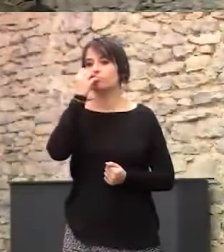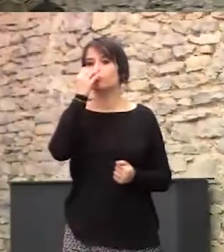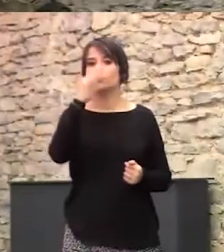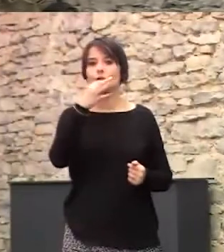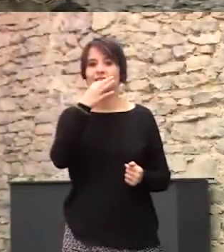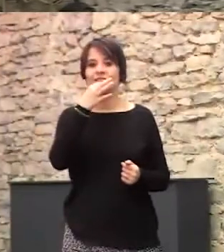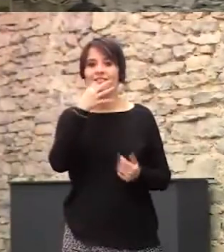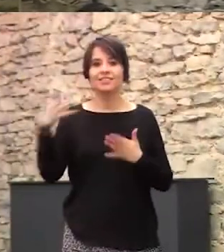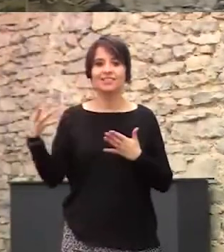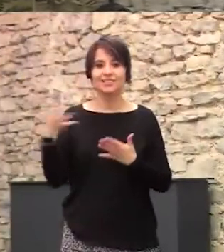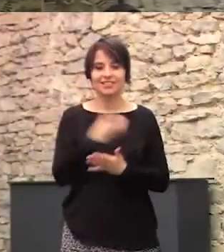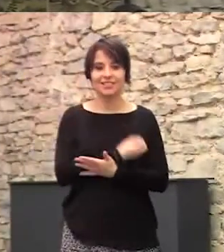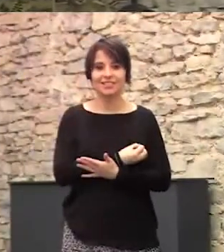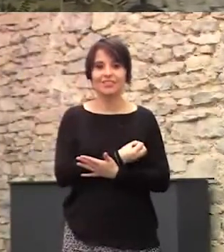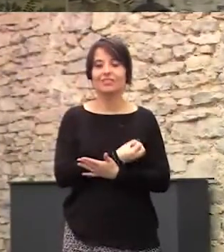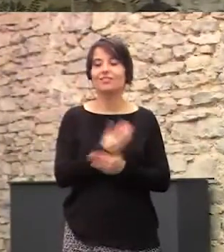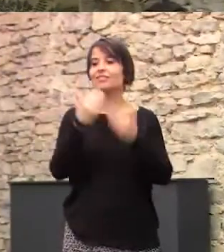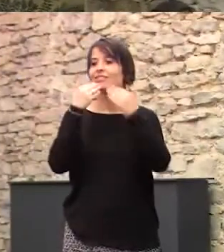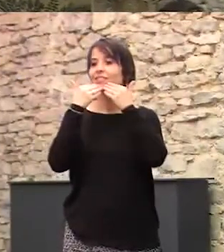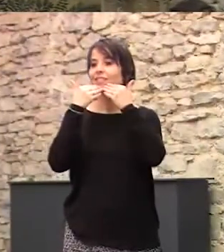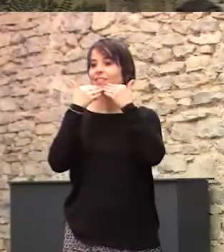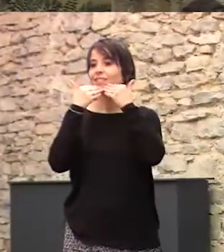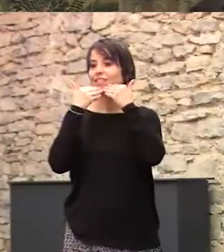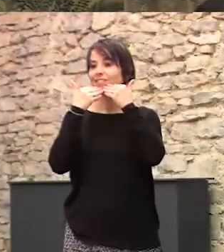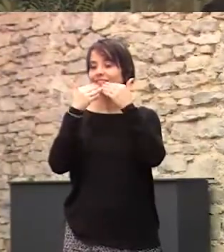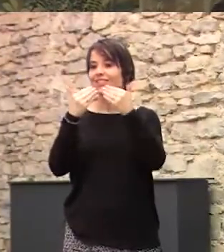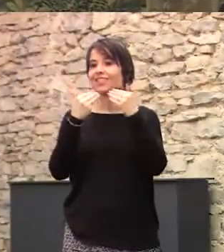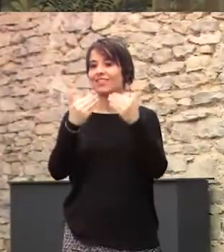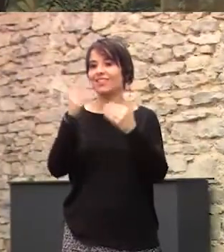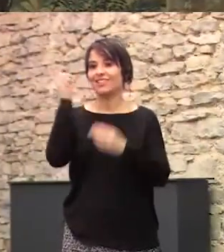Arratsaldeon guztioi eta eskerrik asko